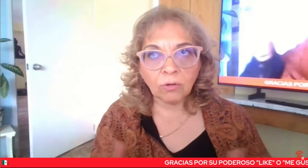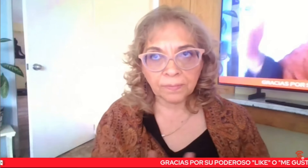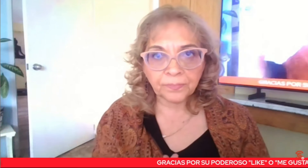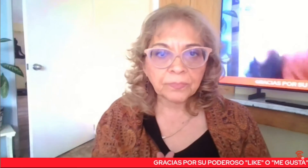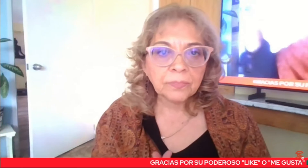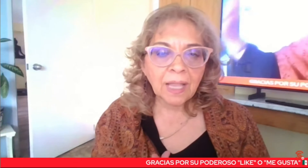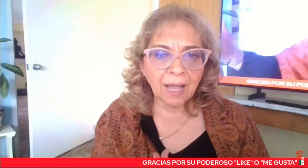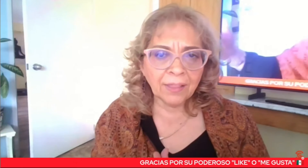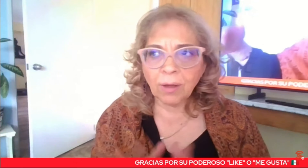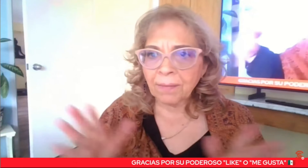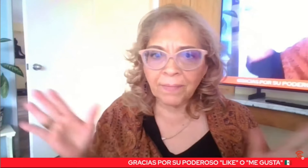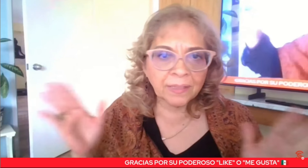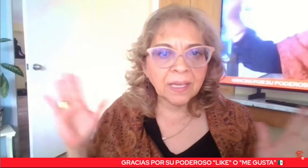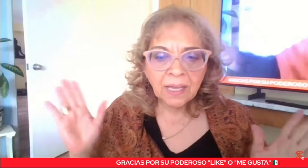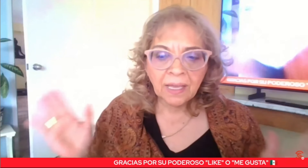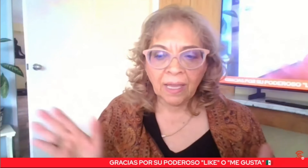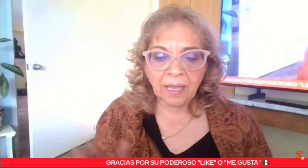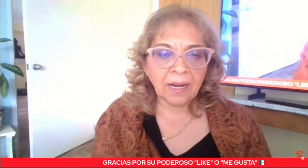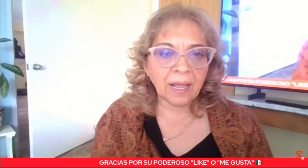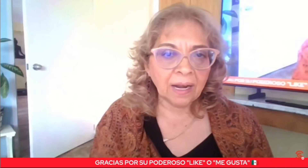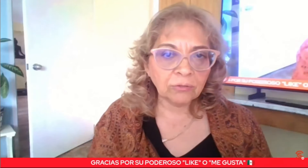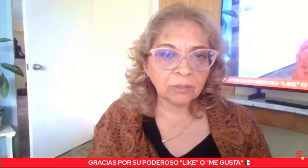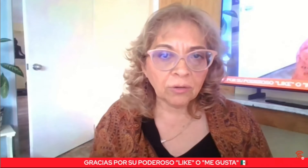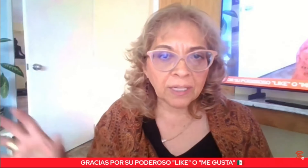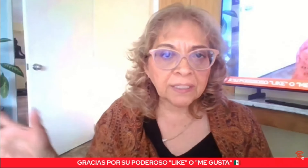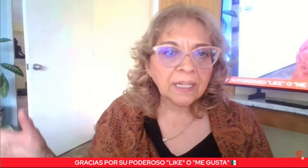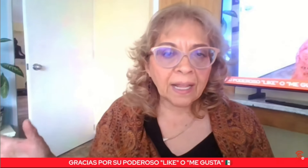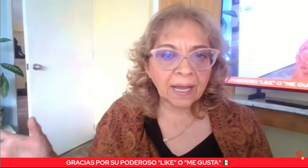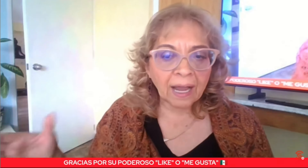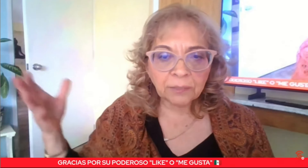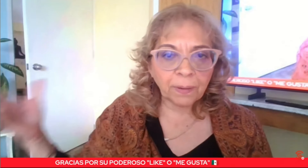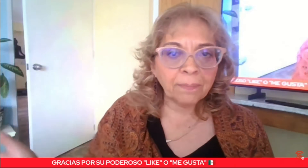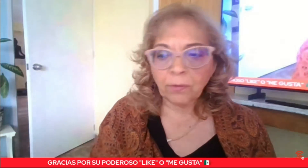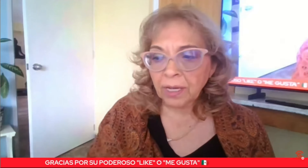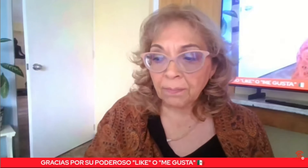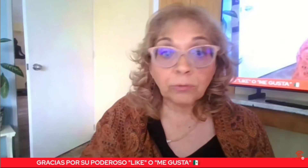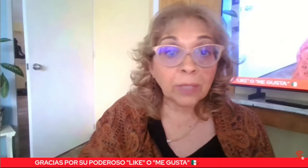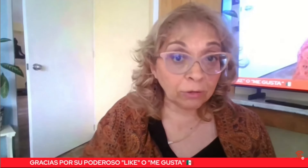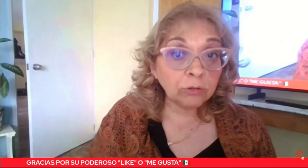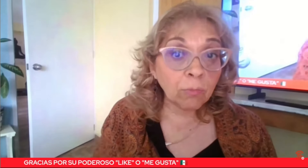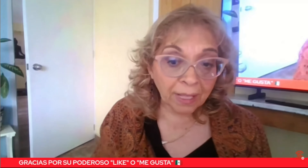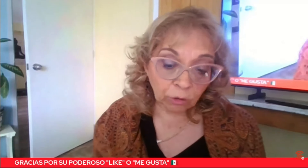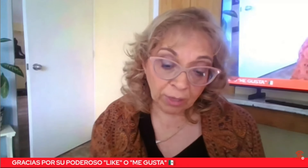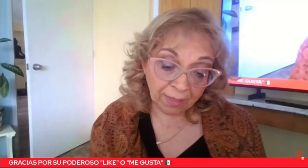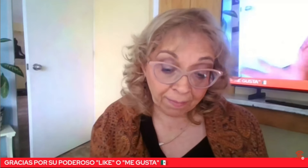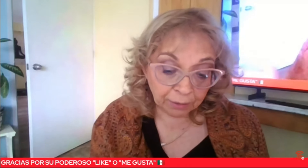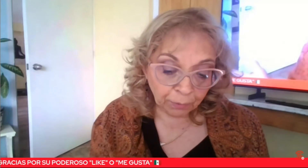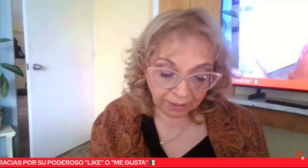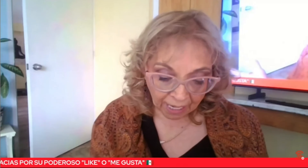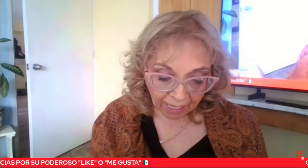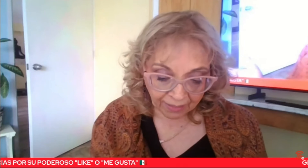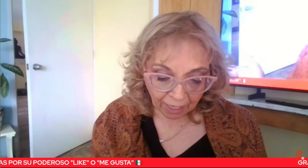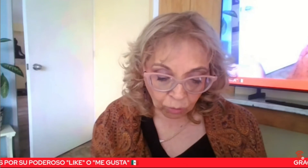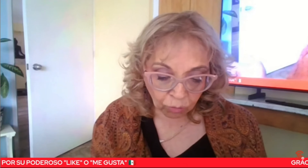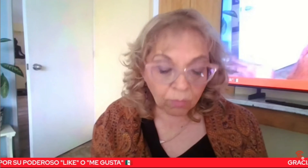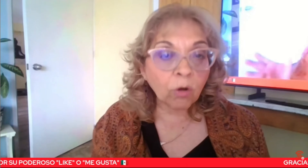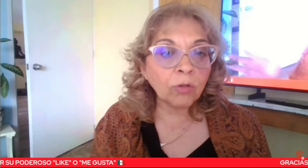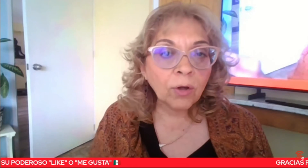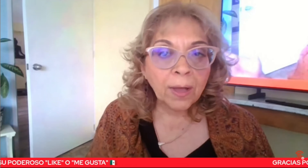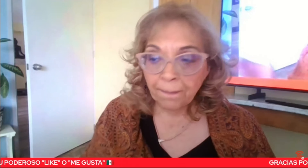corrió adecuadamente las cuestiones legales para poder imputarlo en su momento, y además pues de